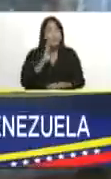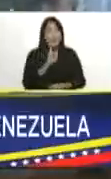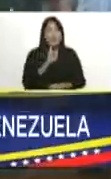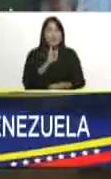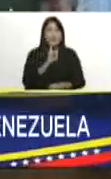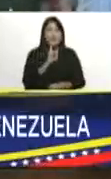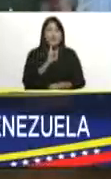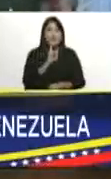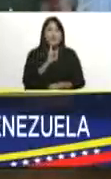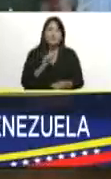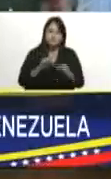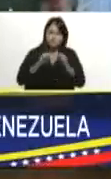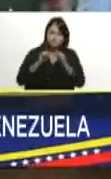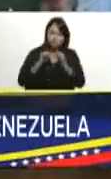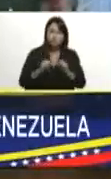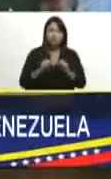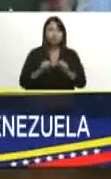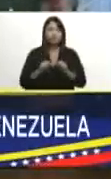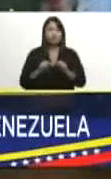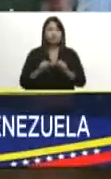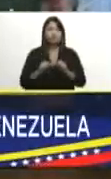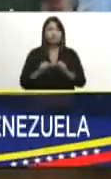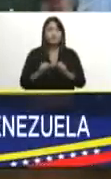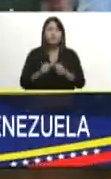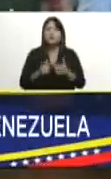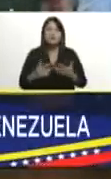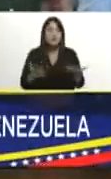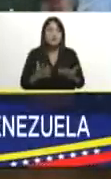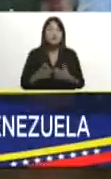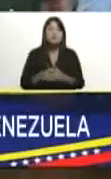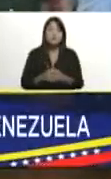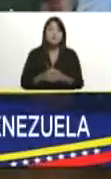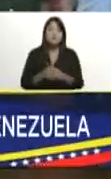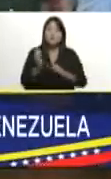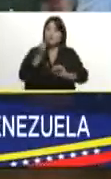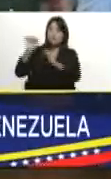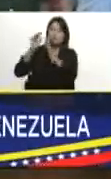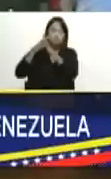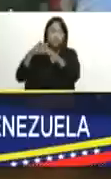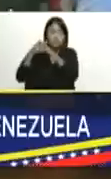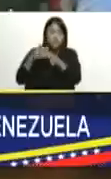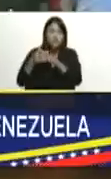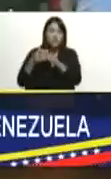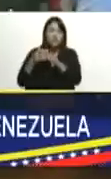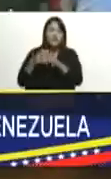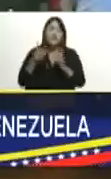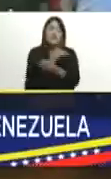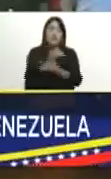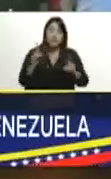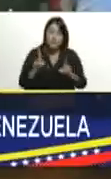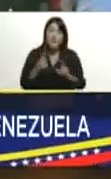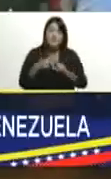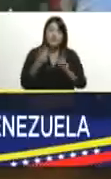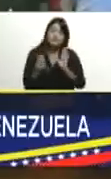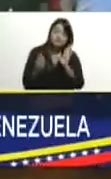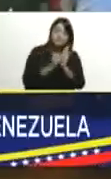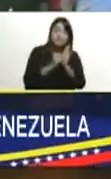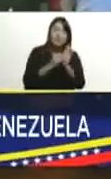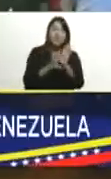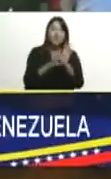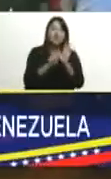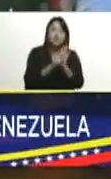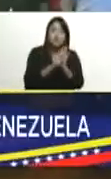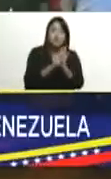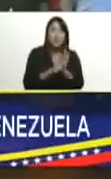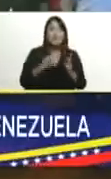firme en sus convicciones antiimperialistas y democráticas, en su irrestricto apego a la Constitución y el